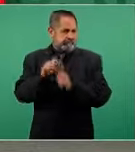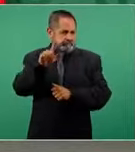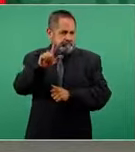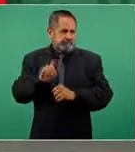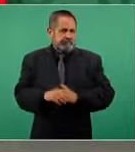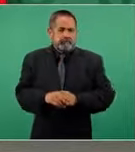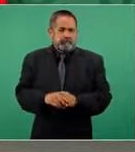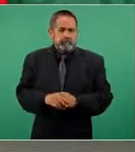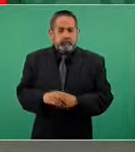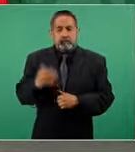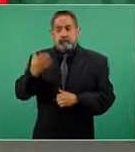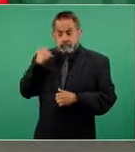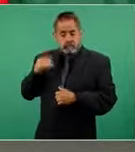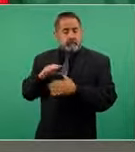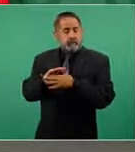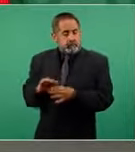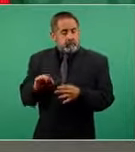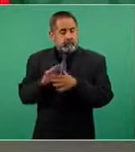Le hice una explicación